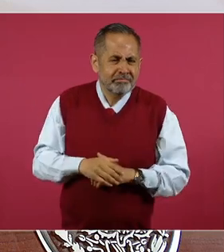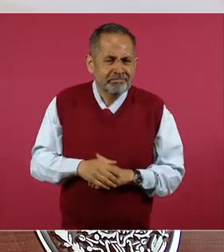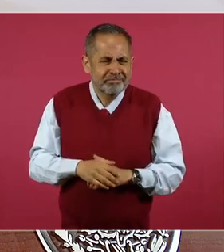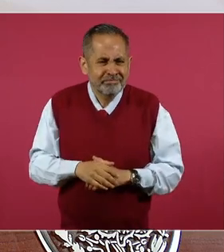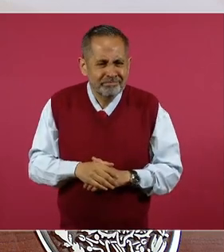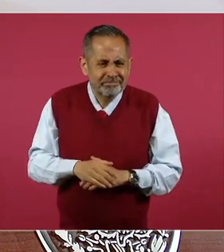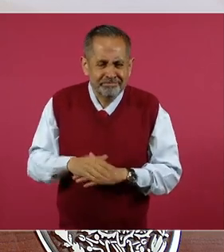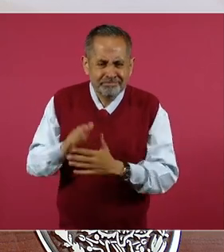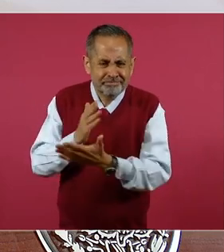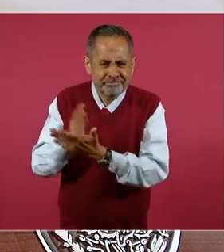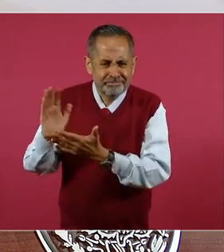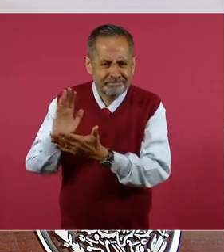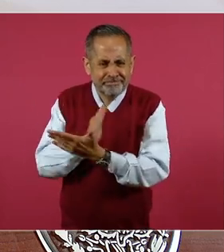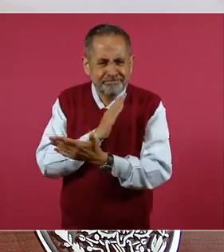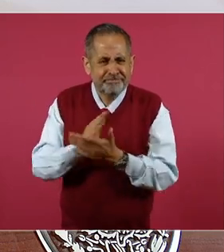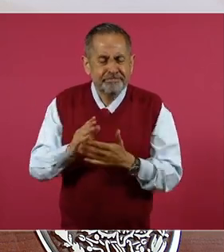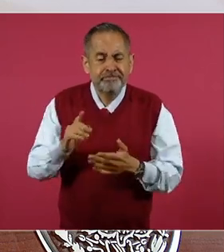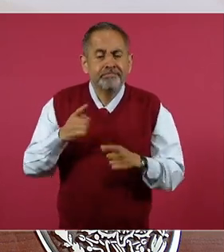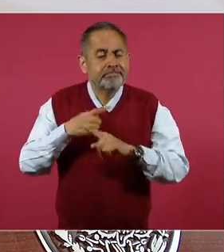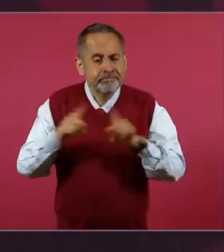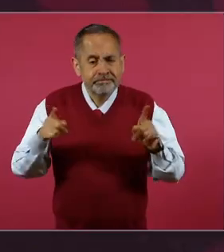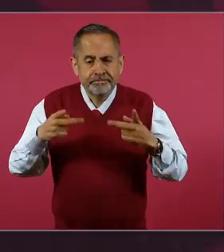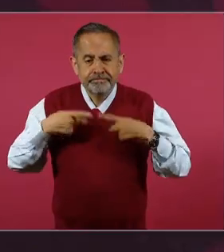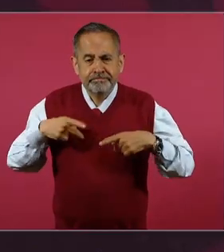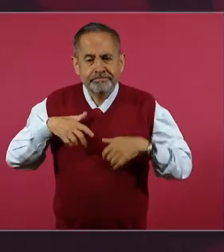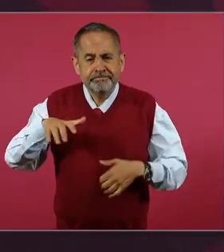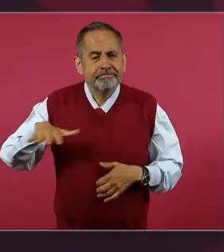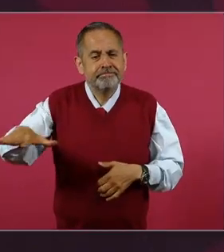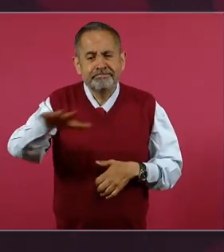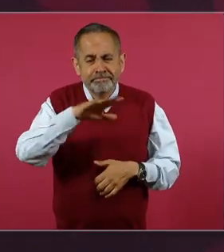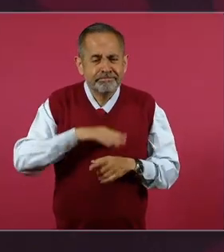que ver, repito, con los pueblos,